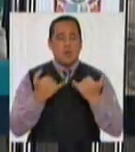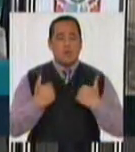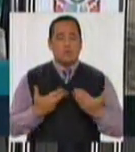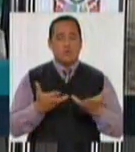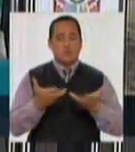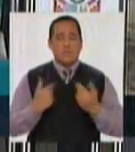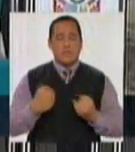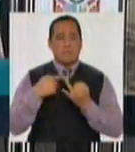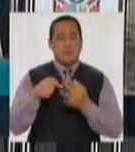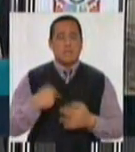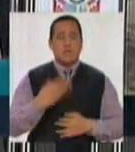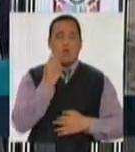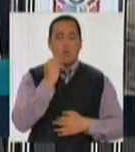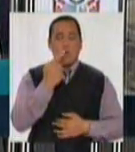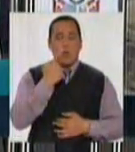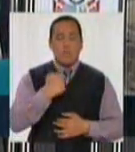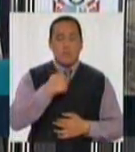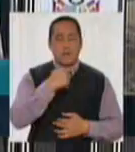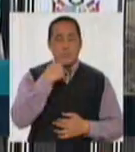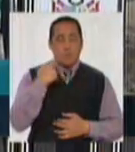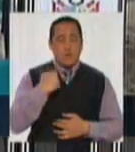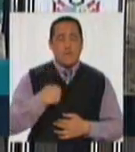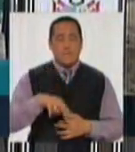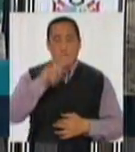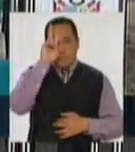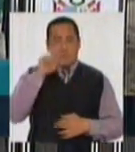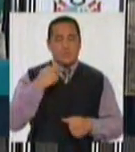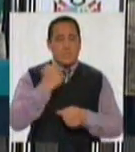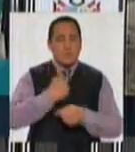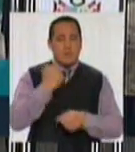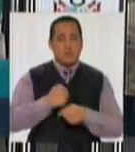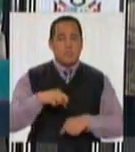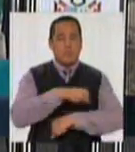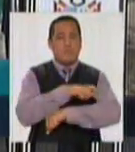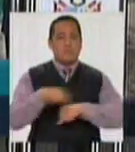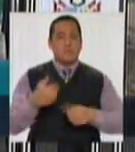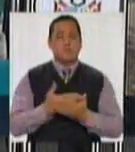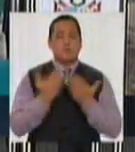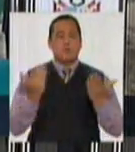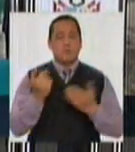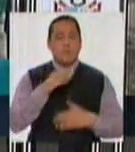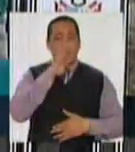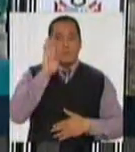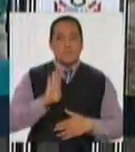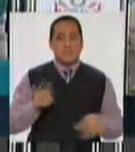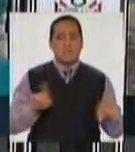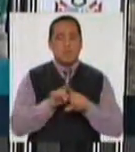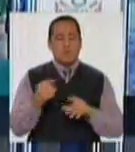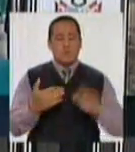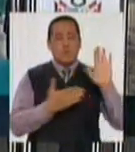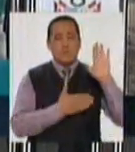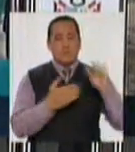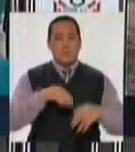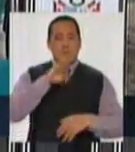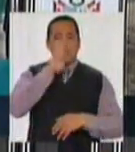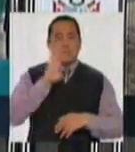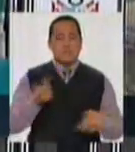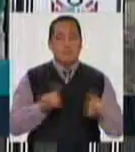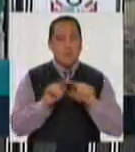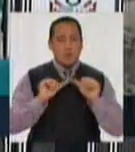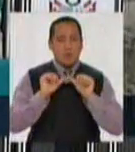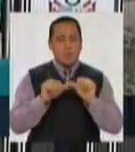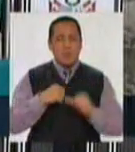tener jóvenes peruanos y peruanas haciendo su carrera profesional en el Brasil, y hemos comprometido a Brasil a